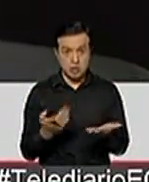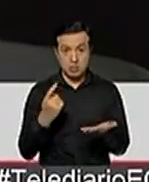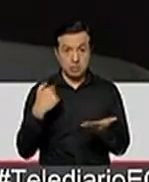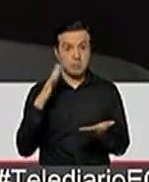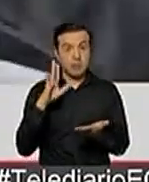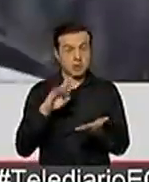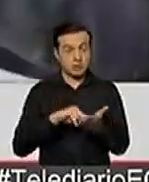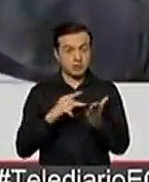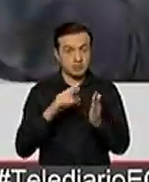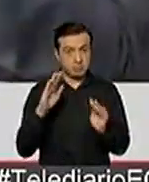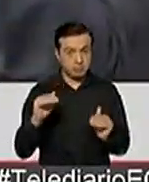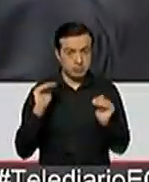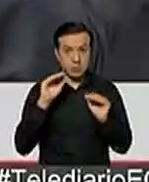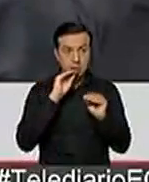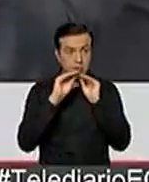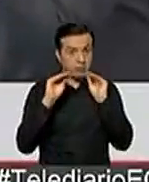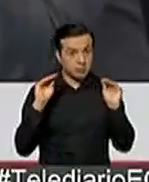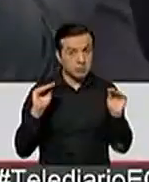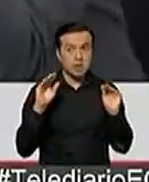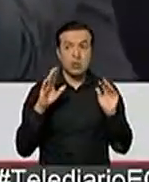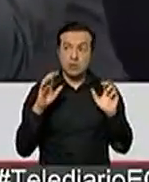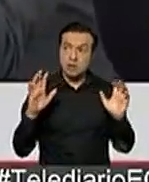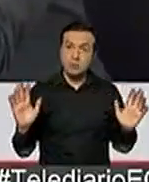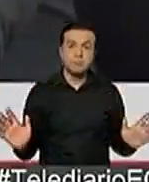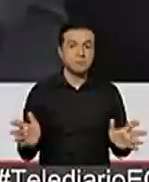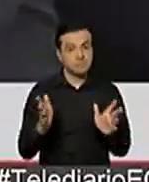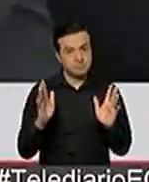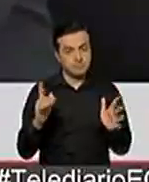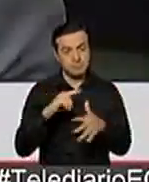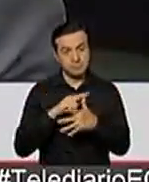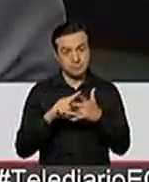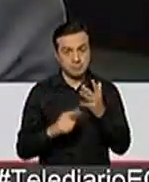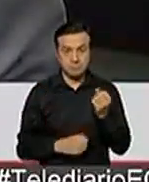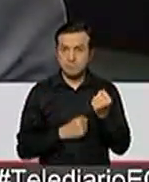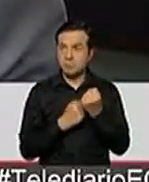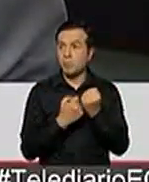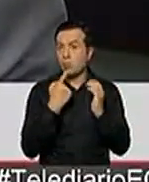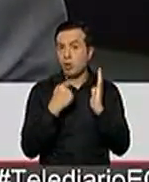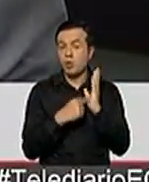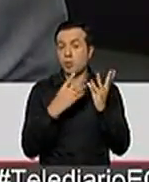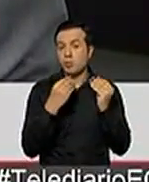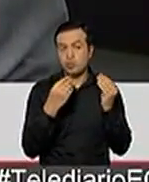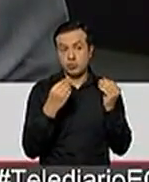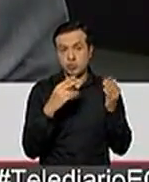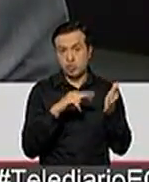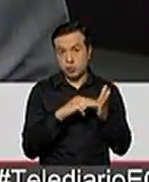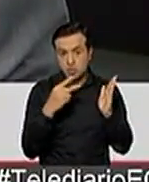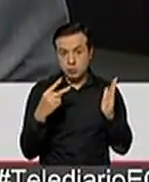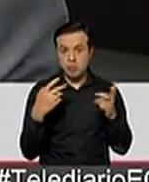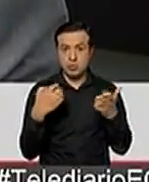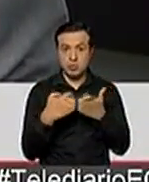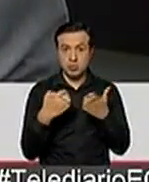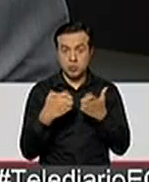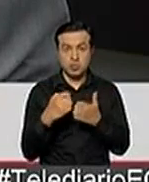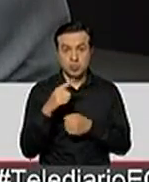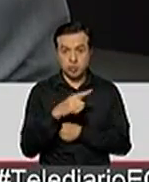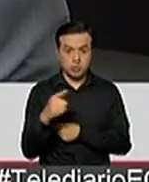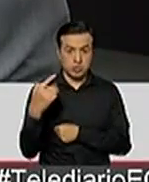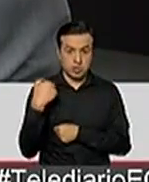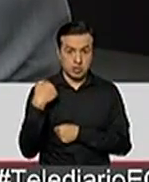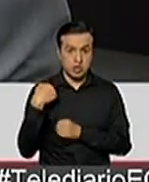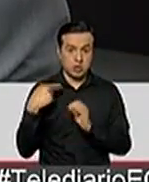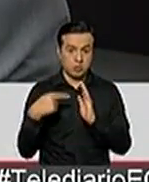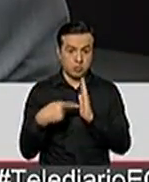mucho más avanzados. Indicó que además permitirá formalizar algunos sectores. Muchos de estos equipos tecnológicos, al tener un arancel